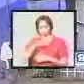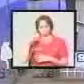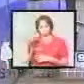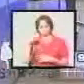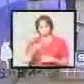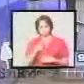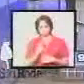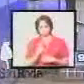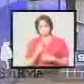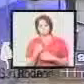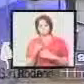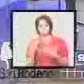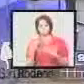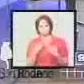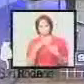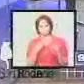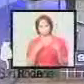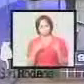Mi esposo y yo